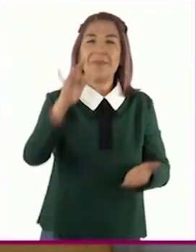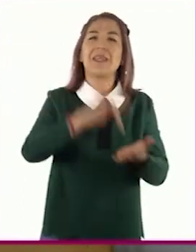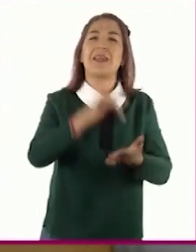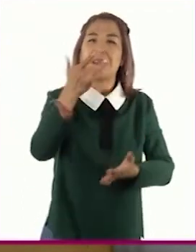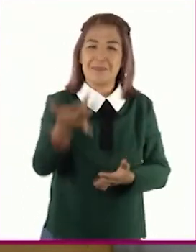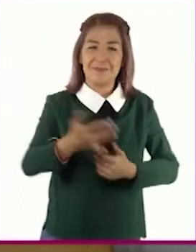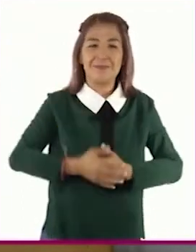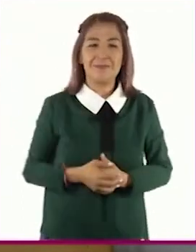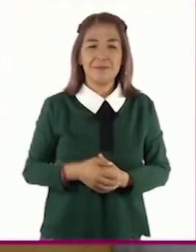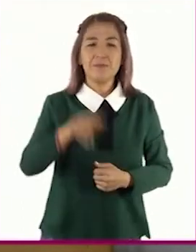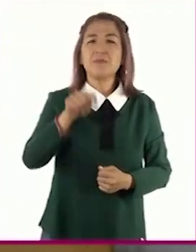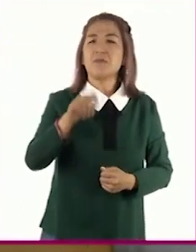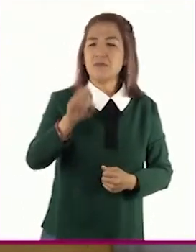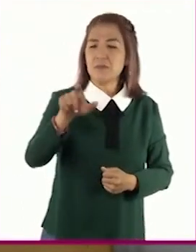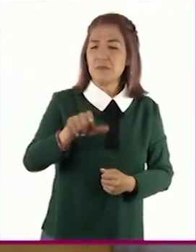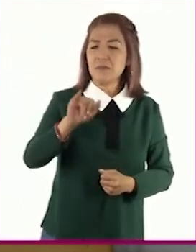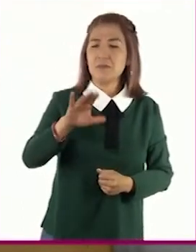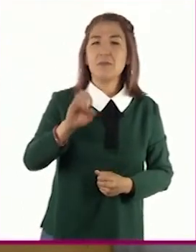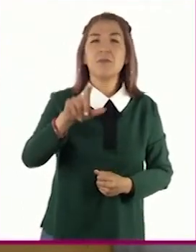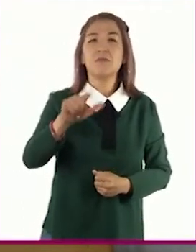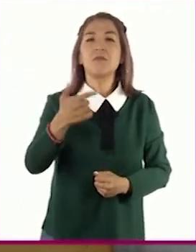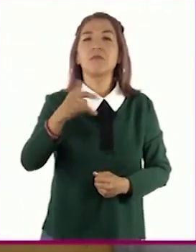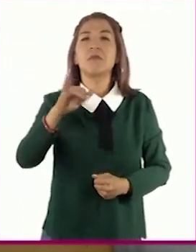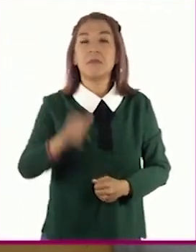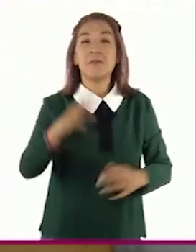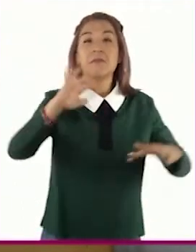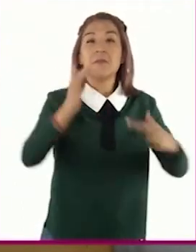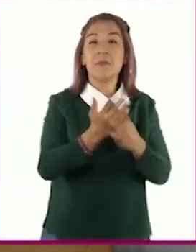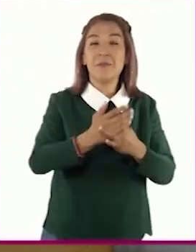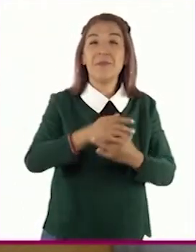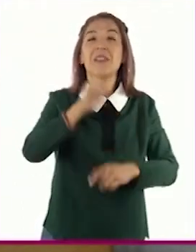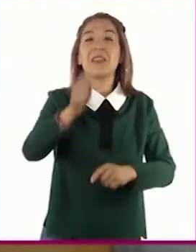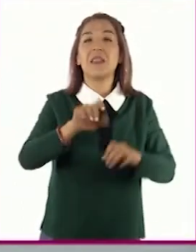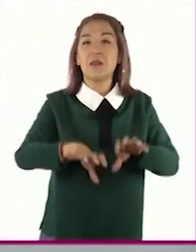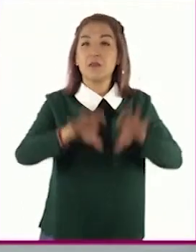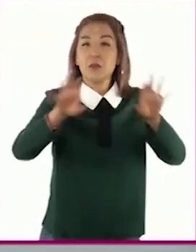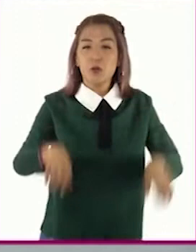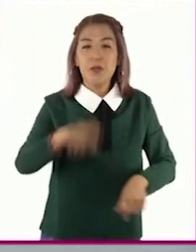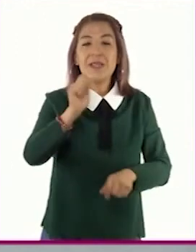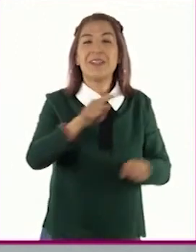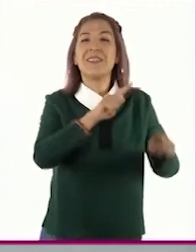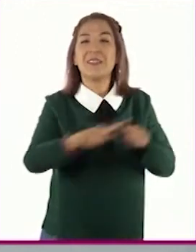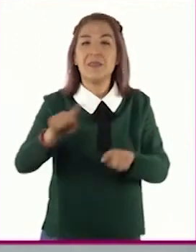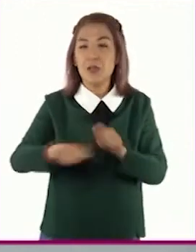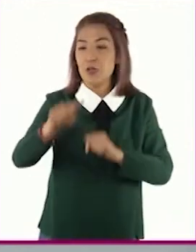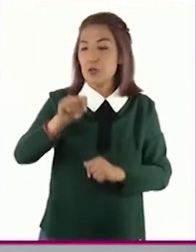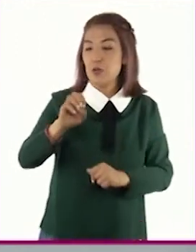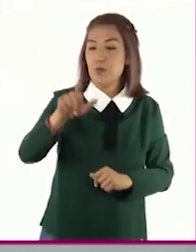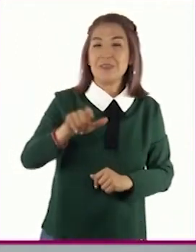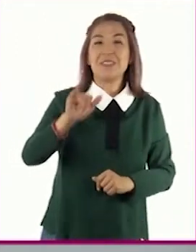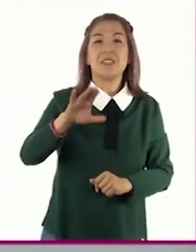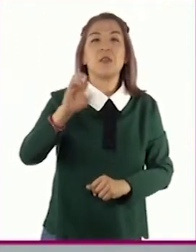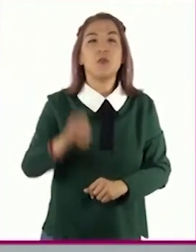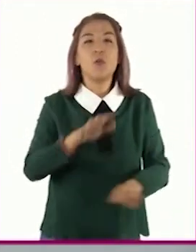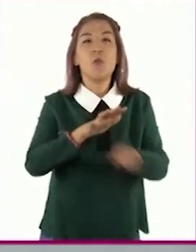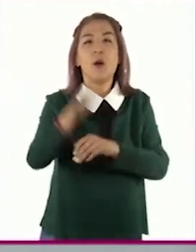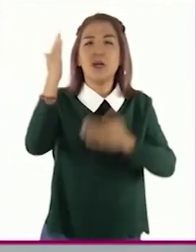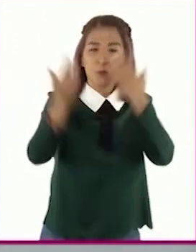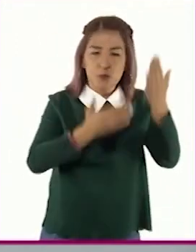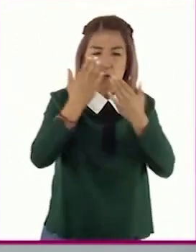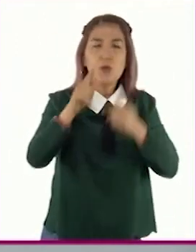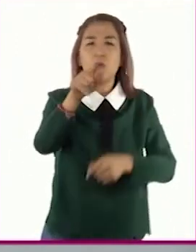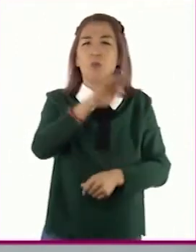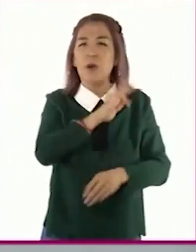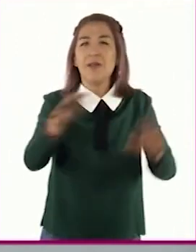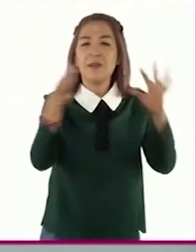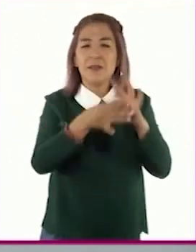Gracias. La toxicología se subdivide en ramas según el área de estudio y el tipo tóxico que se estudia. ¿Nos puede comentar sobre